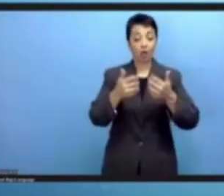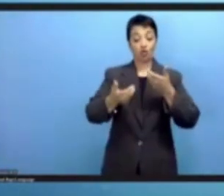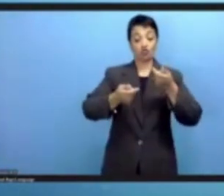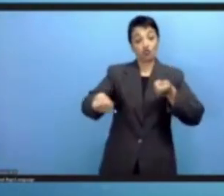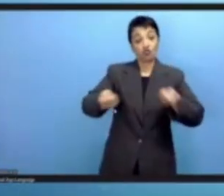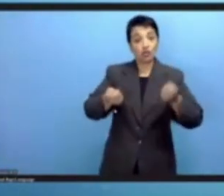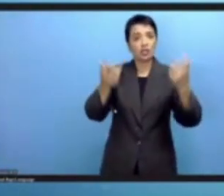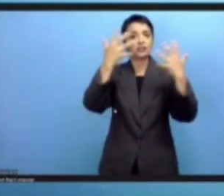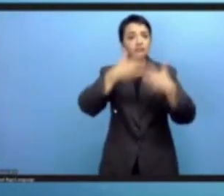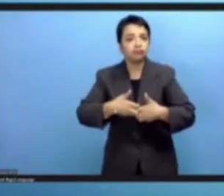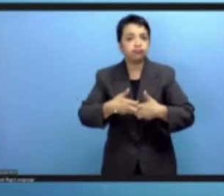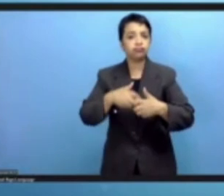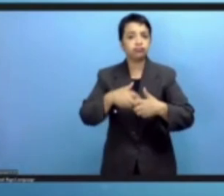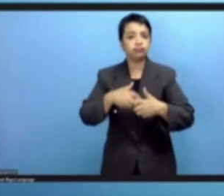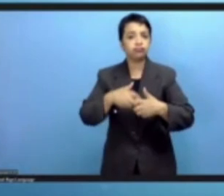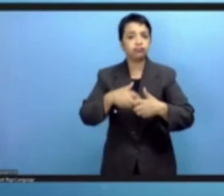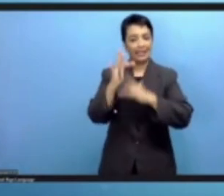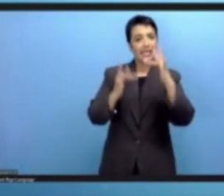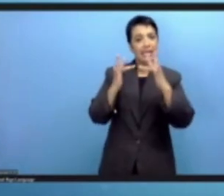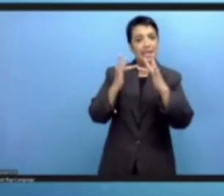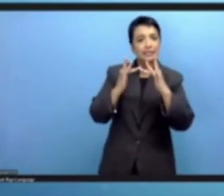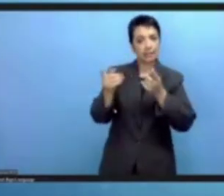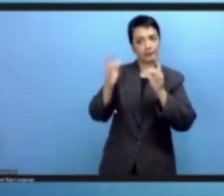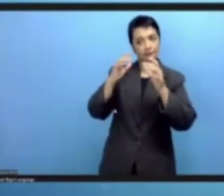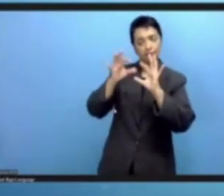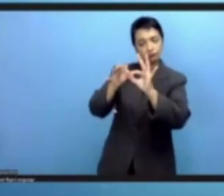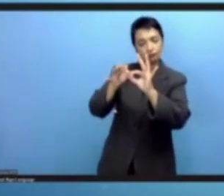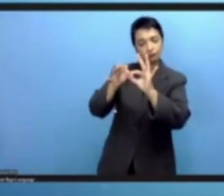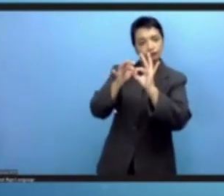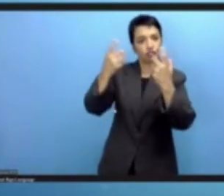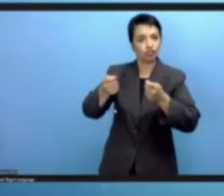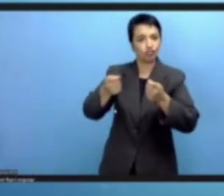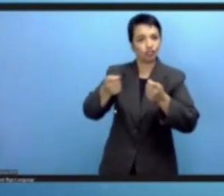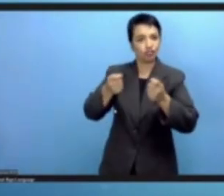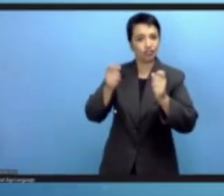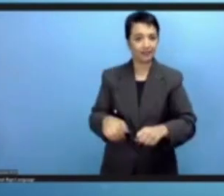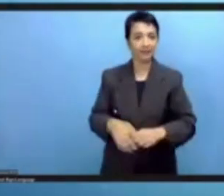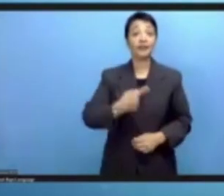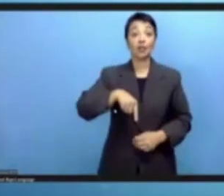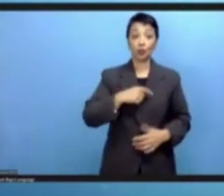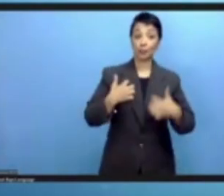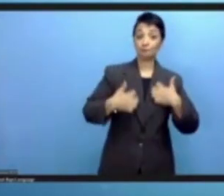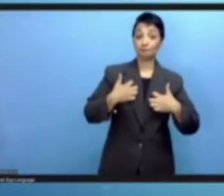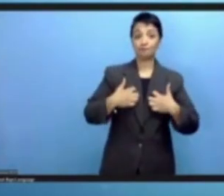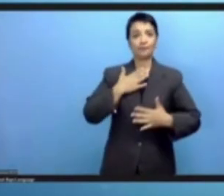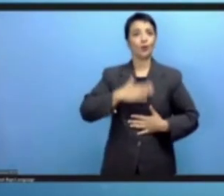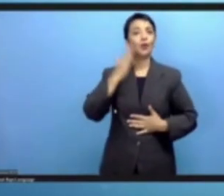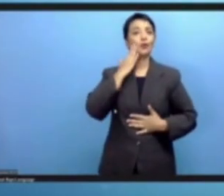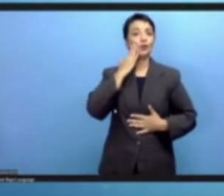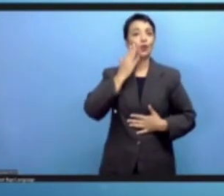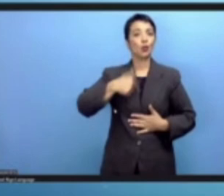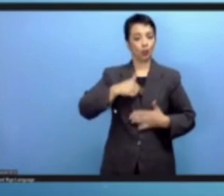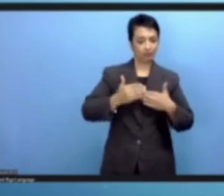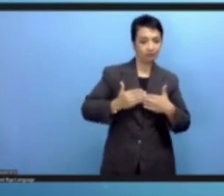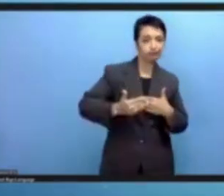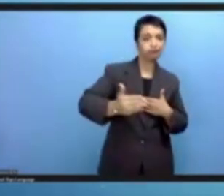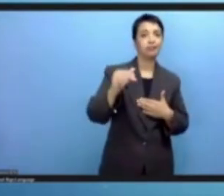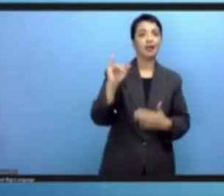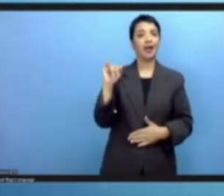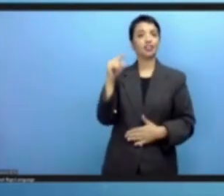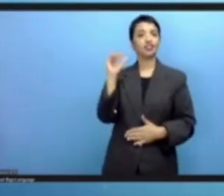y presionar a los gobiernos nacionales las empresas técnicas globales en la misma dirección el igf es un lugar central